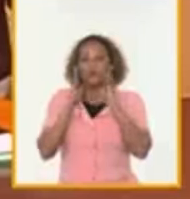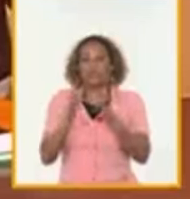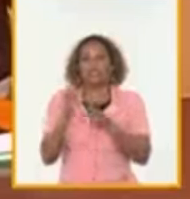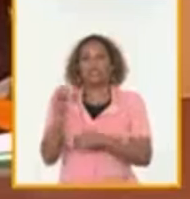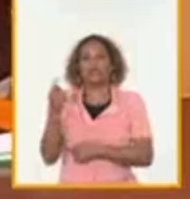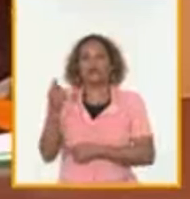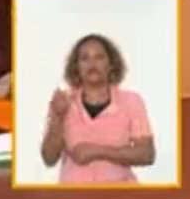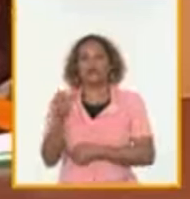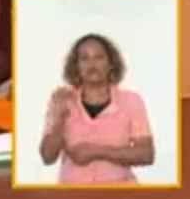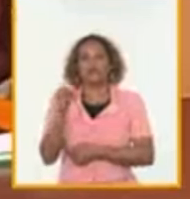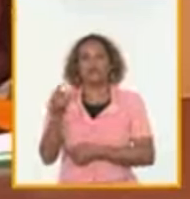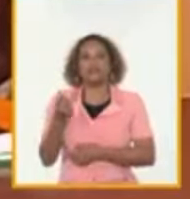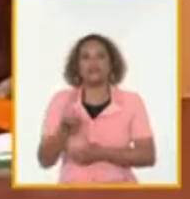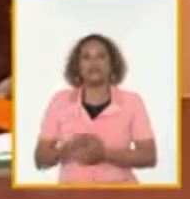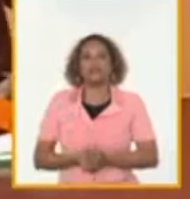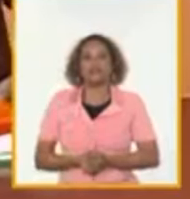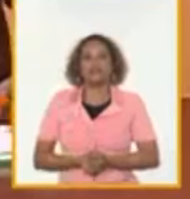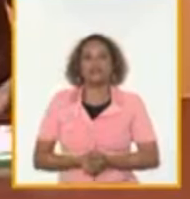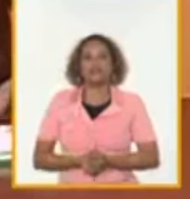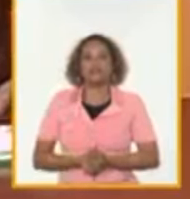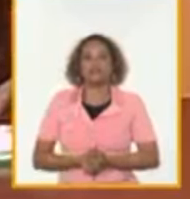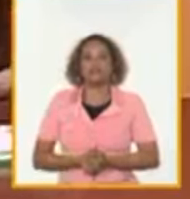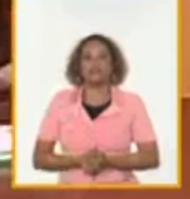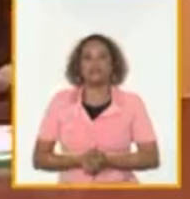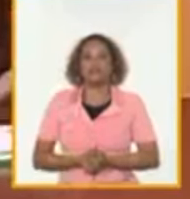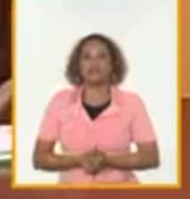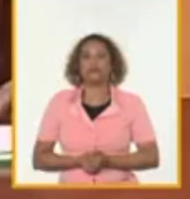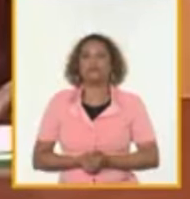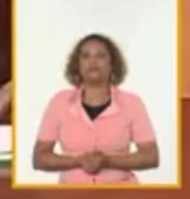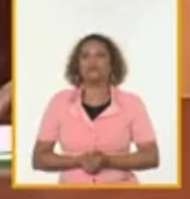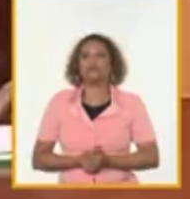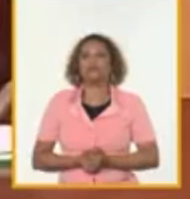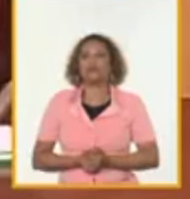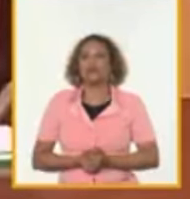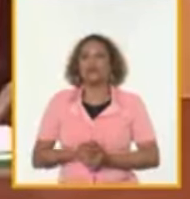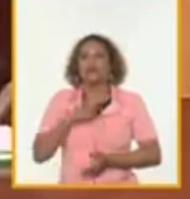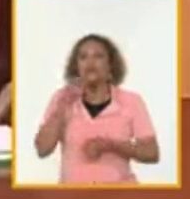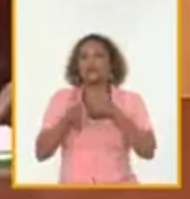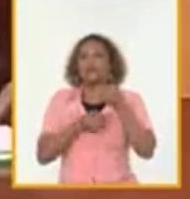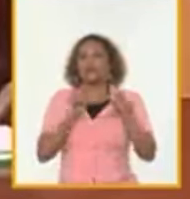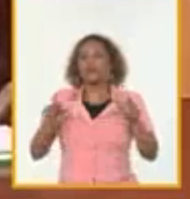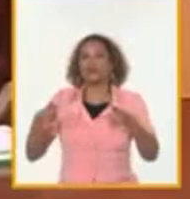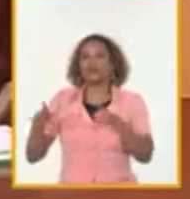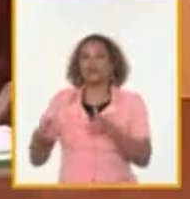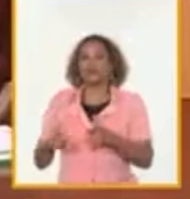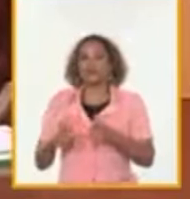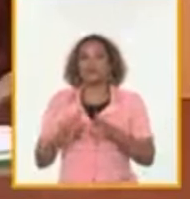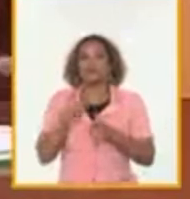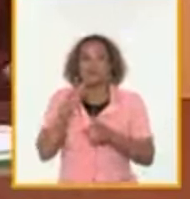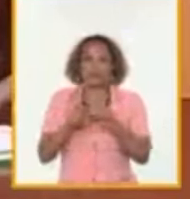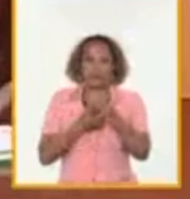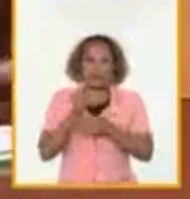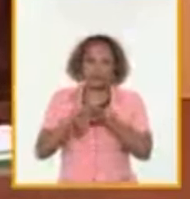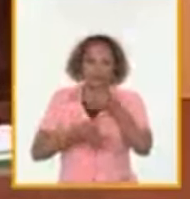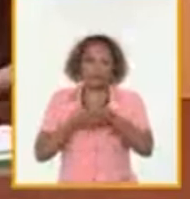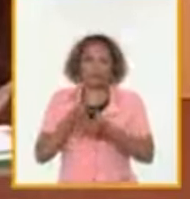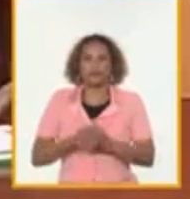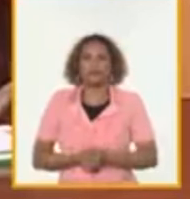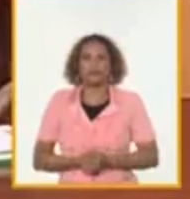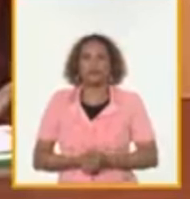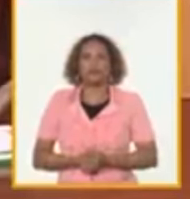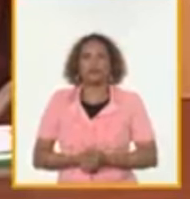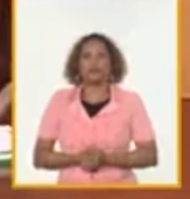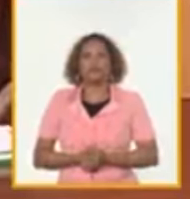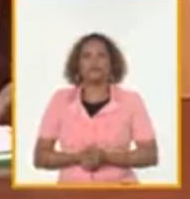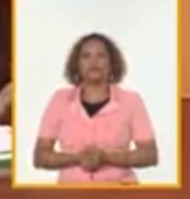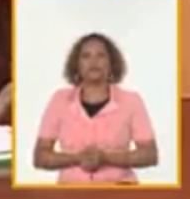económicas pero con muchos sueños que que lo hemos estado cumpliendo Que bueno lo vamos a estar explicando eh más adelante y bueno con la tradición